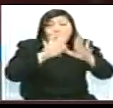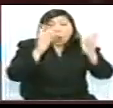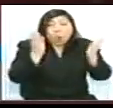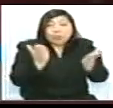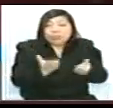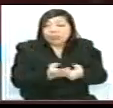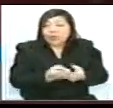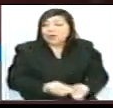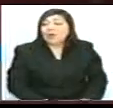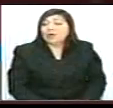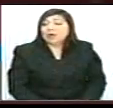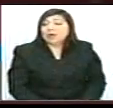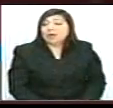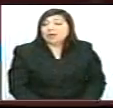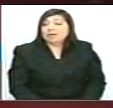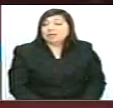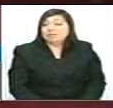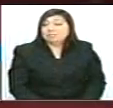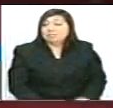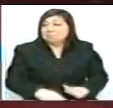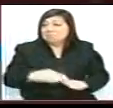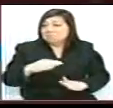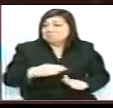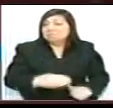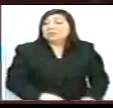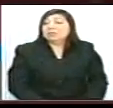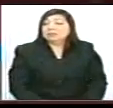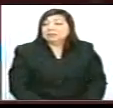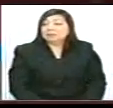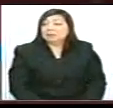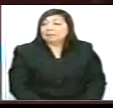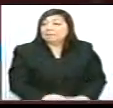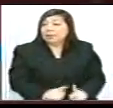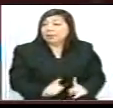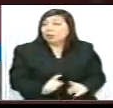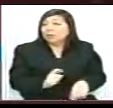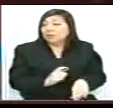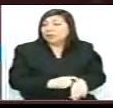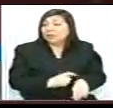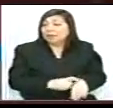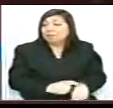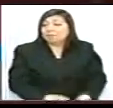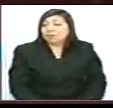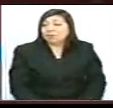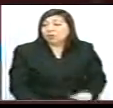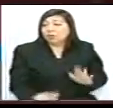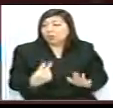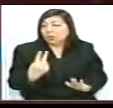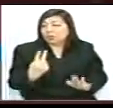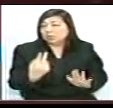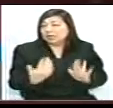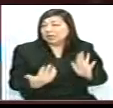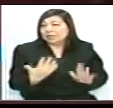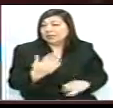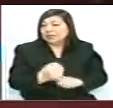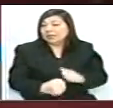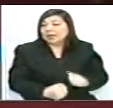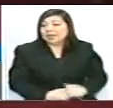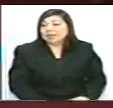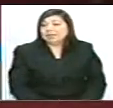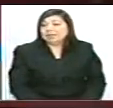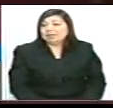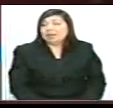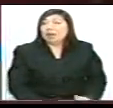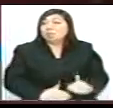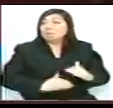está en parte a la baja, en parte a la alza, pero para un periodo de 12 a 15 años, o sea que van a tener un momento de